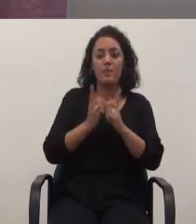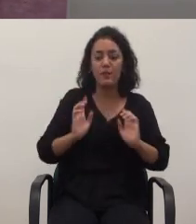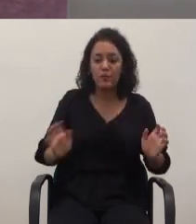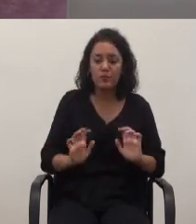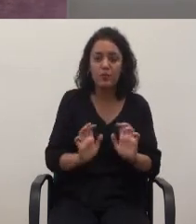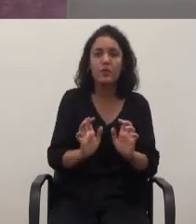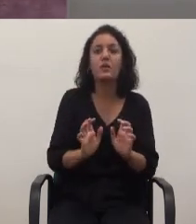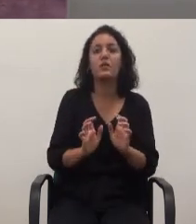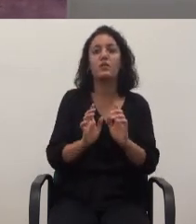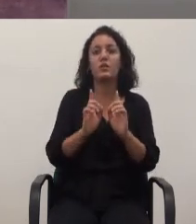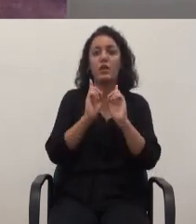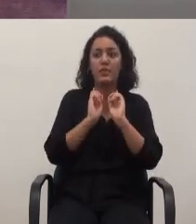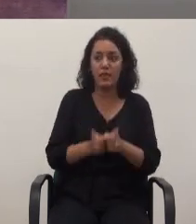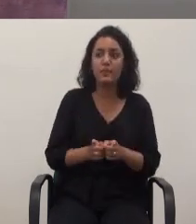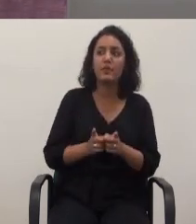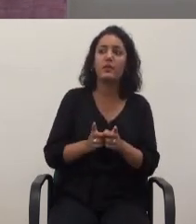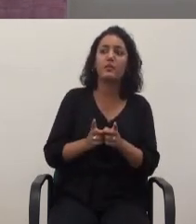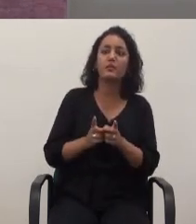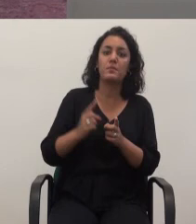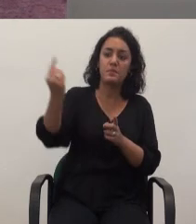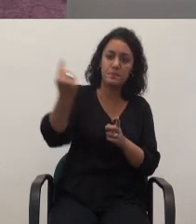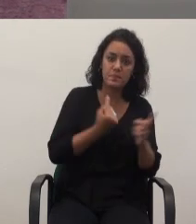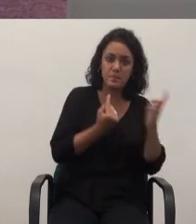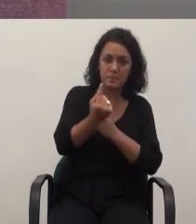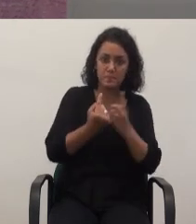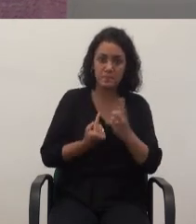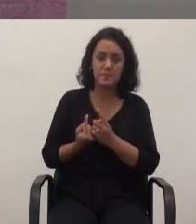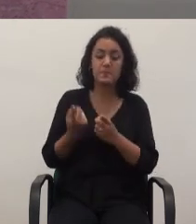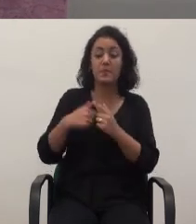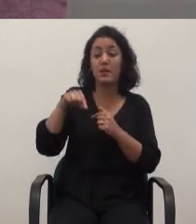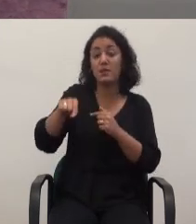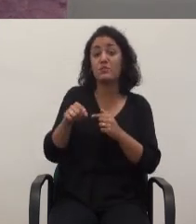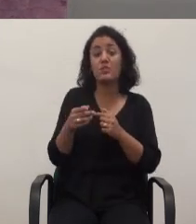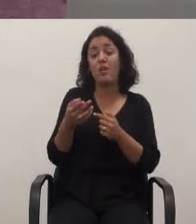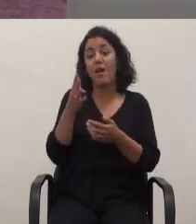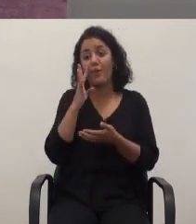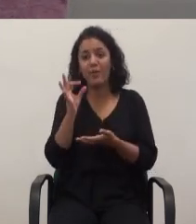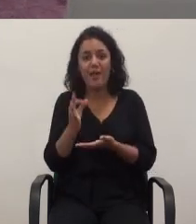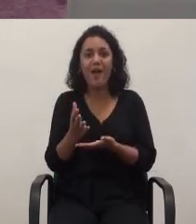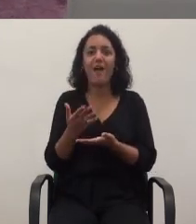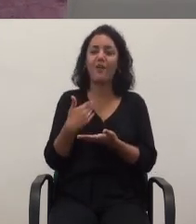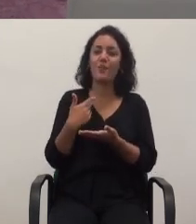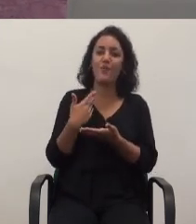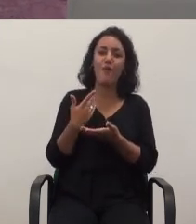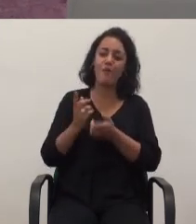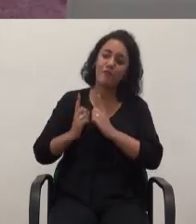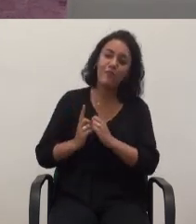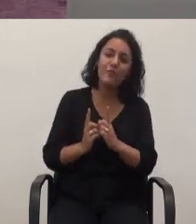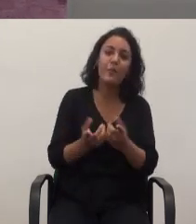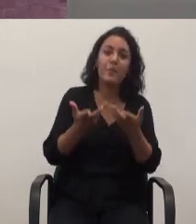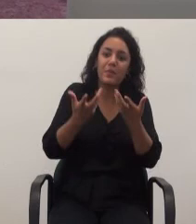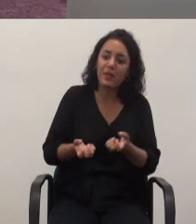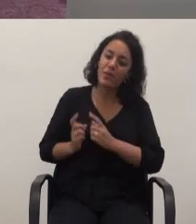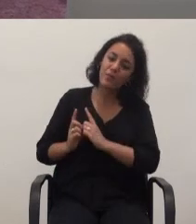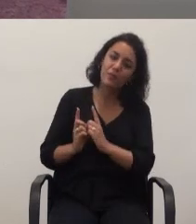cada una de las secciones también se hayan acercado. Creo que eso es algo a cuidar. La invitación es a que, si en algún momento no lo estamos haciendo bien